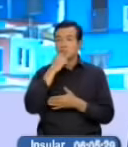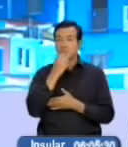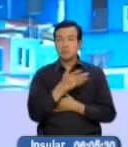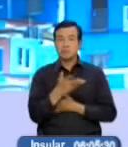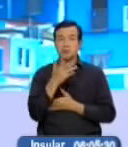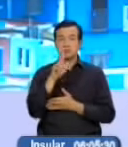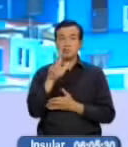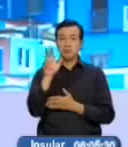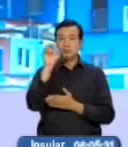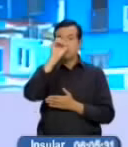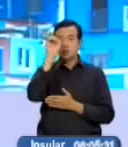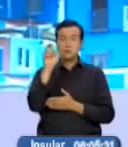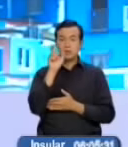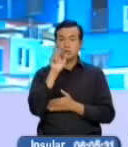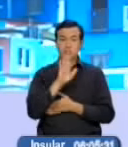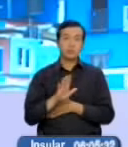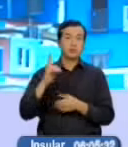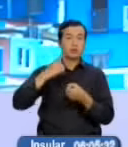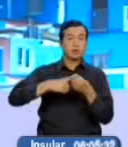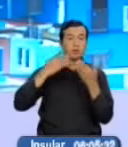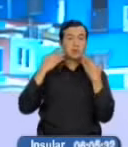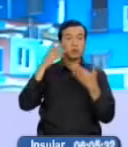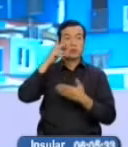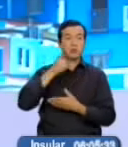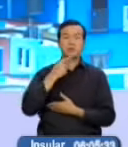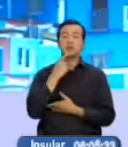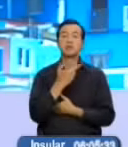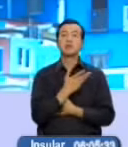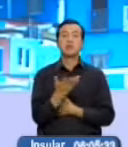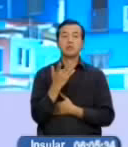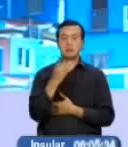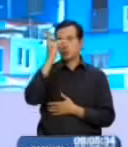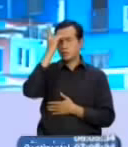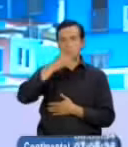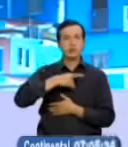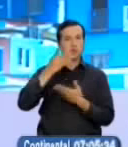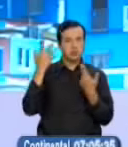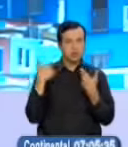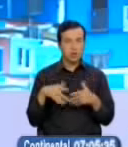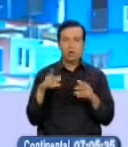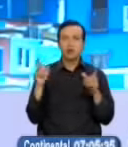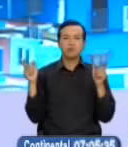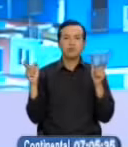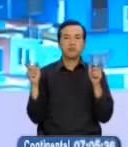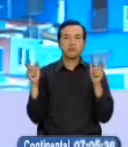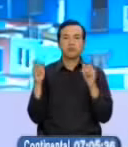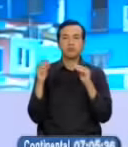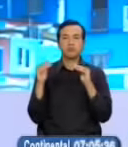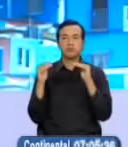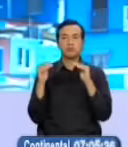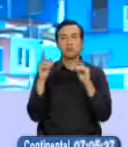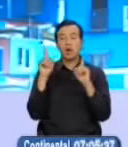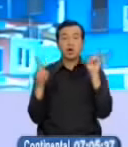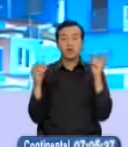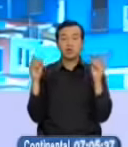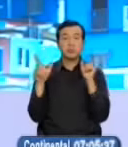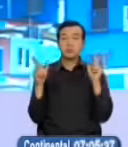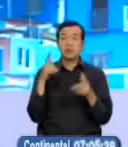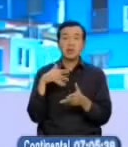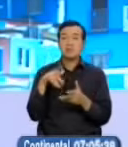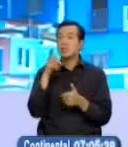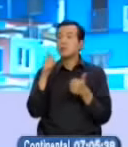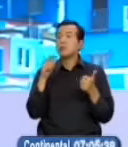el 33% a nivel de Quito, Guayaquil y Cuenca que dice tener decidido. Esto es una muy alta indecisión de voto.